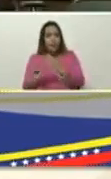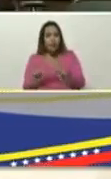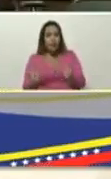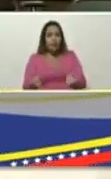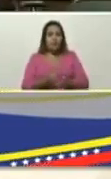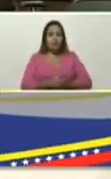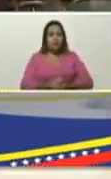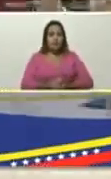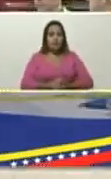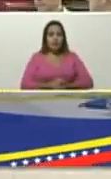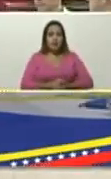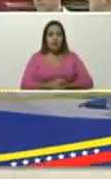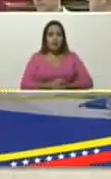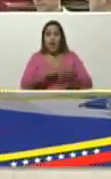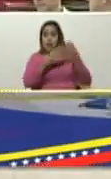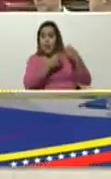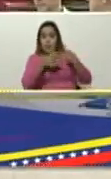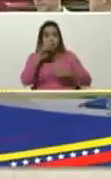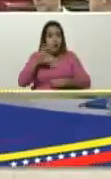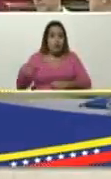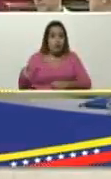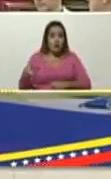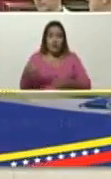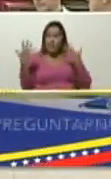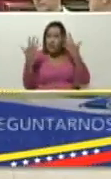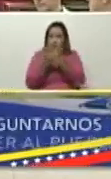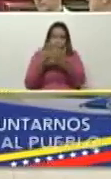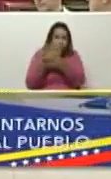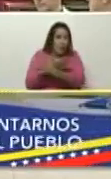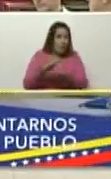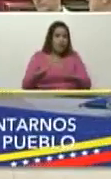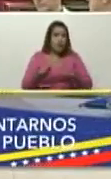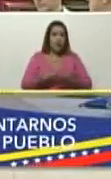Y las esperanzas de los pueblos se confunden.